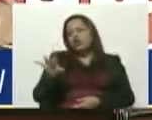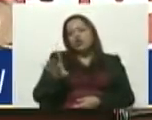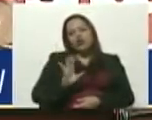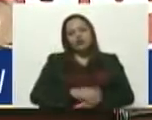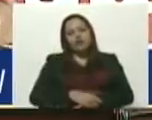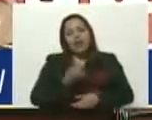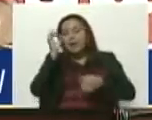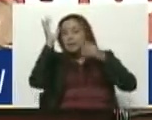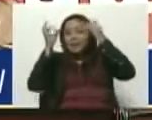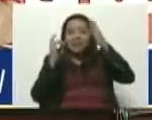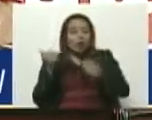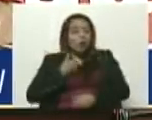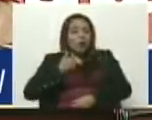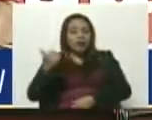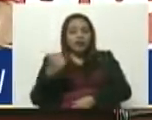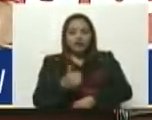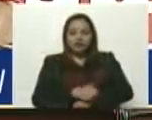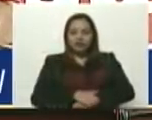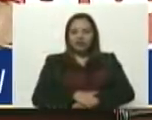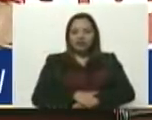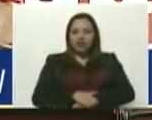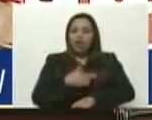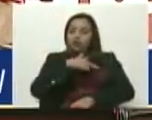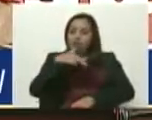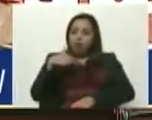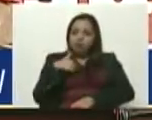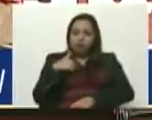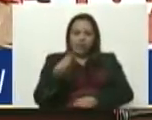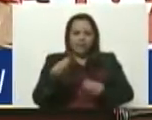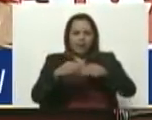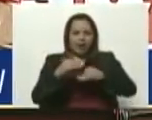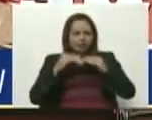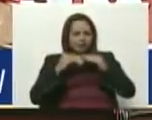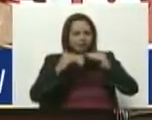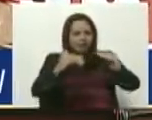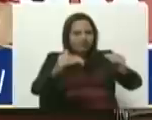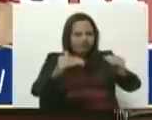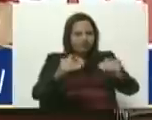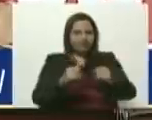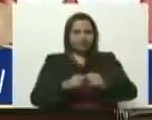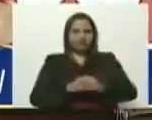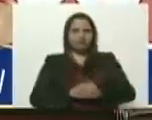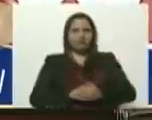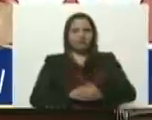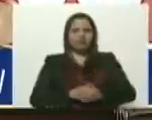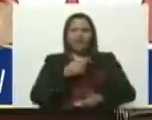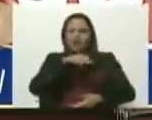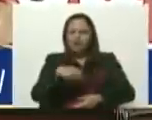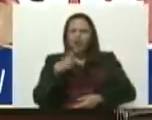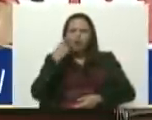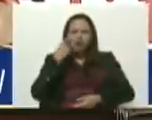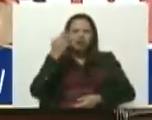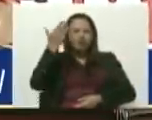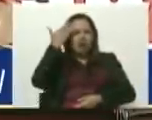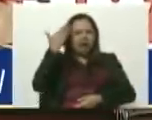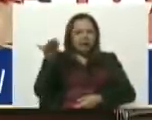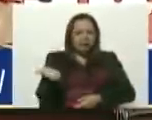inventar lo que sea ahora nosotros máxima coherencia pues estamos acostumbrados